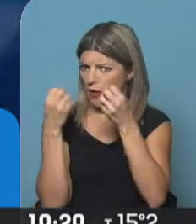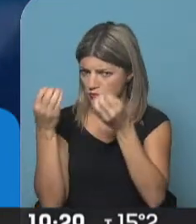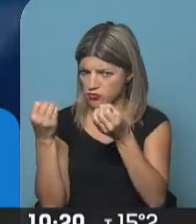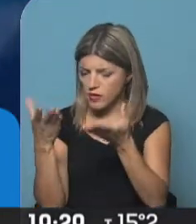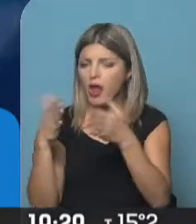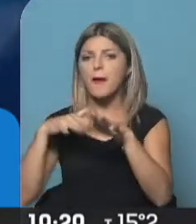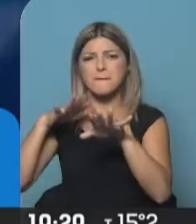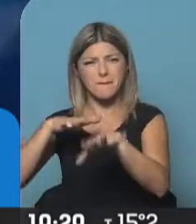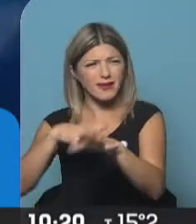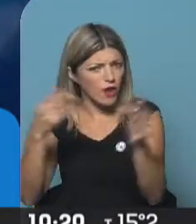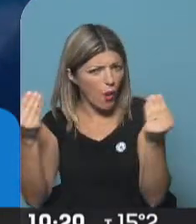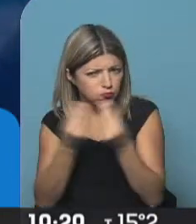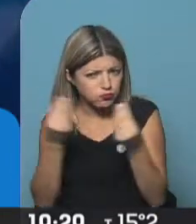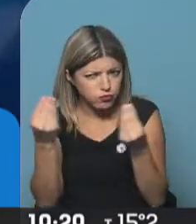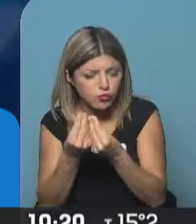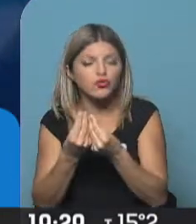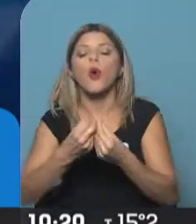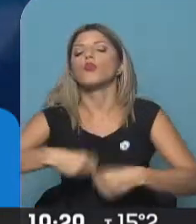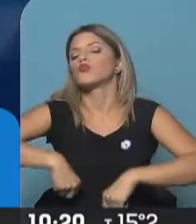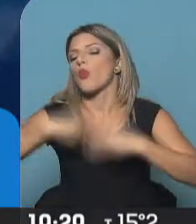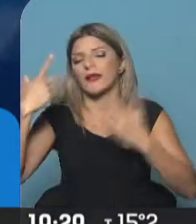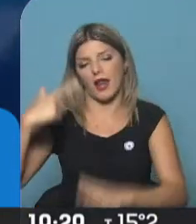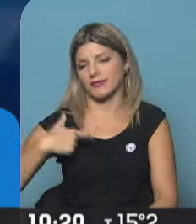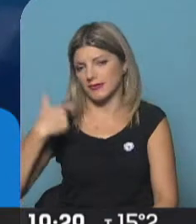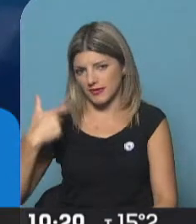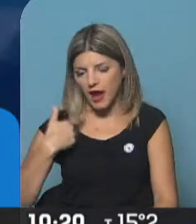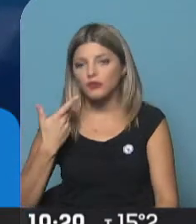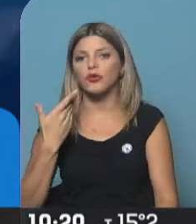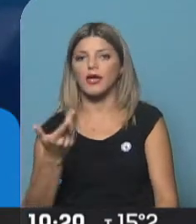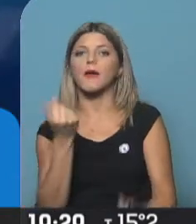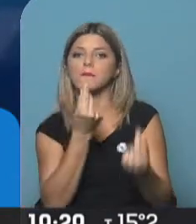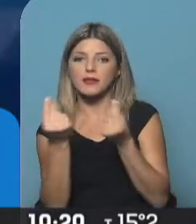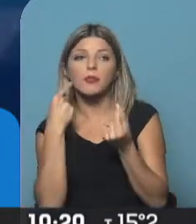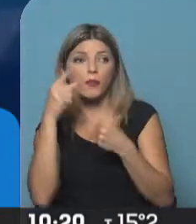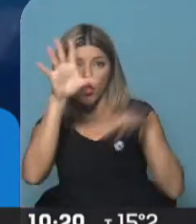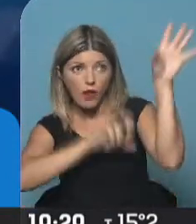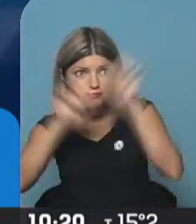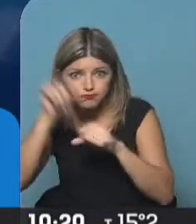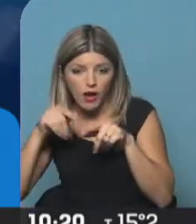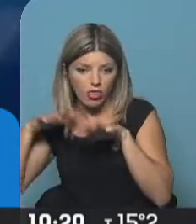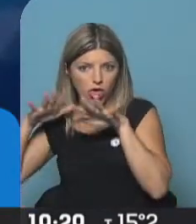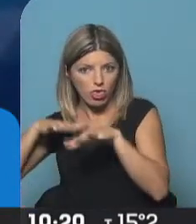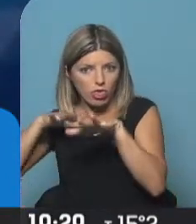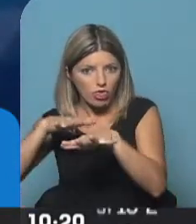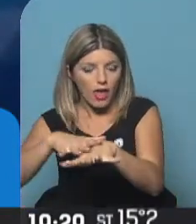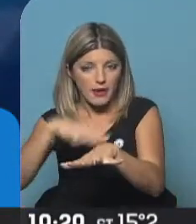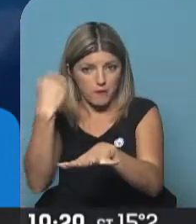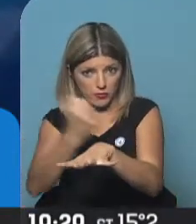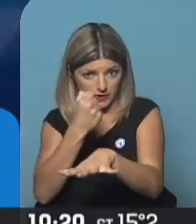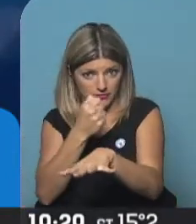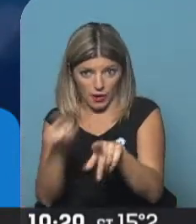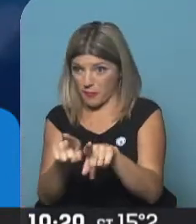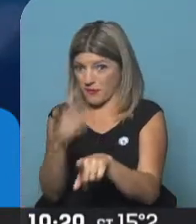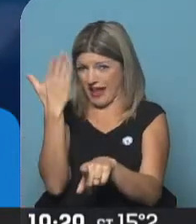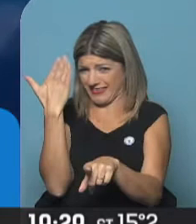cualquier sindicato con cierta capacidad de movilización cierto poder económico para movilizar lo puede lograr una marcha importante como lo ha sido la de